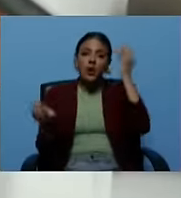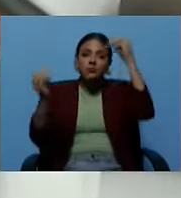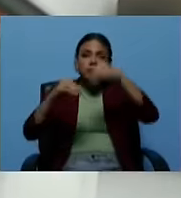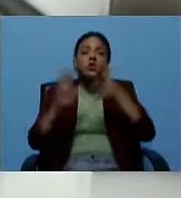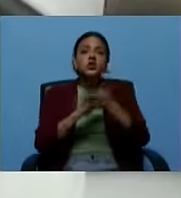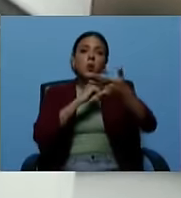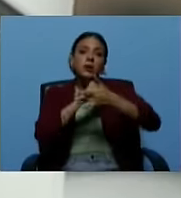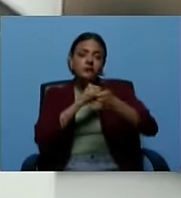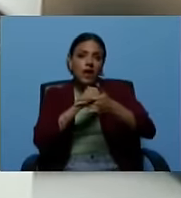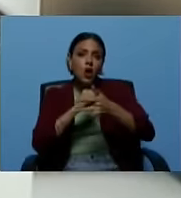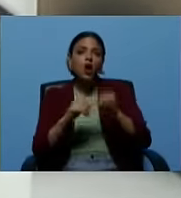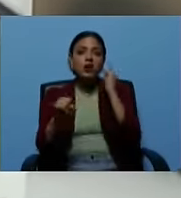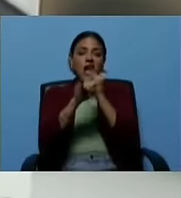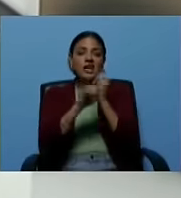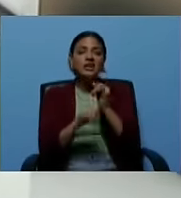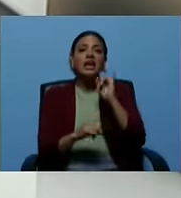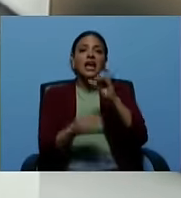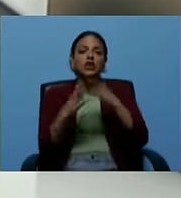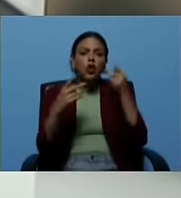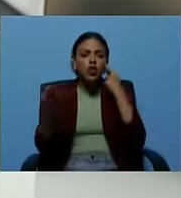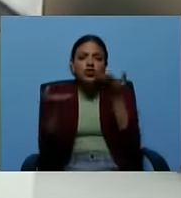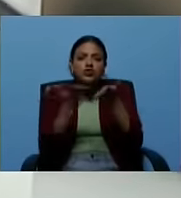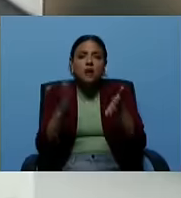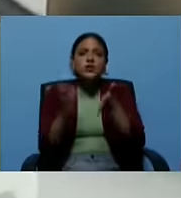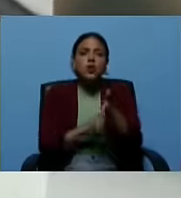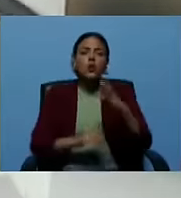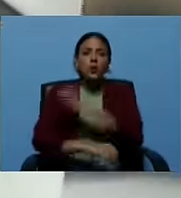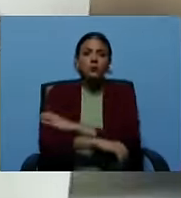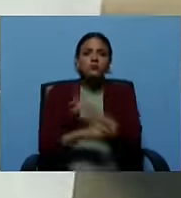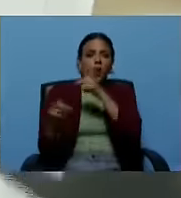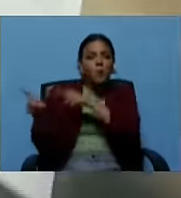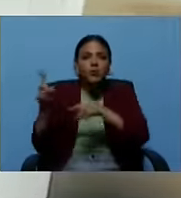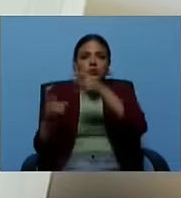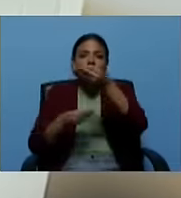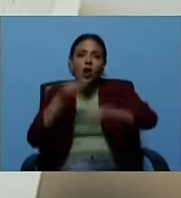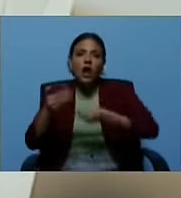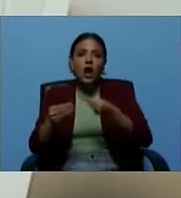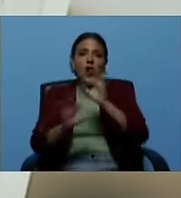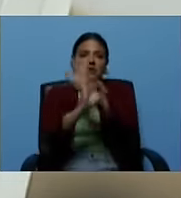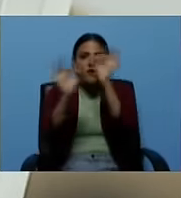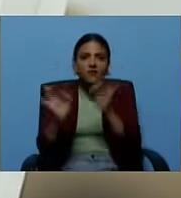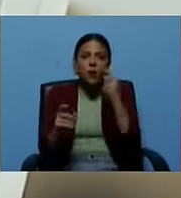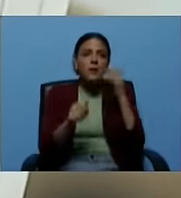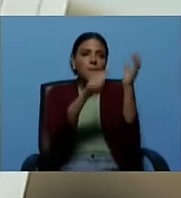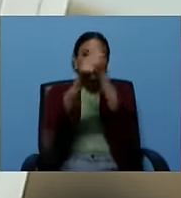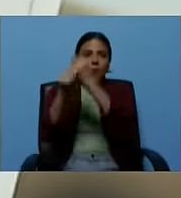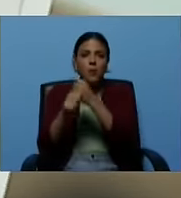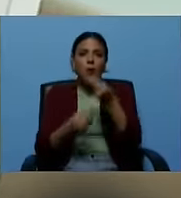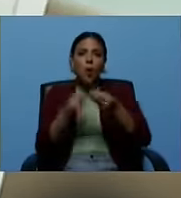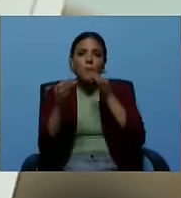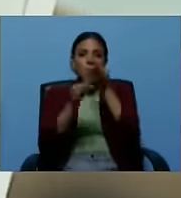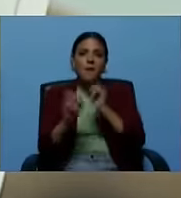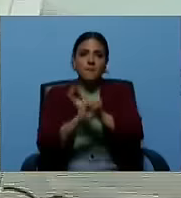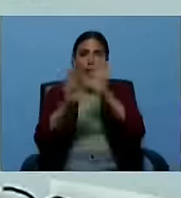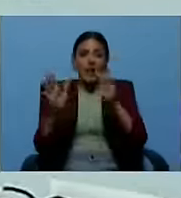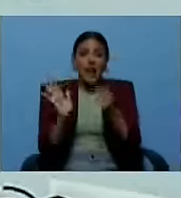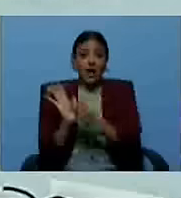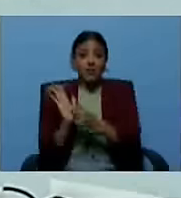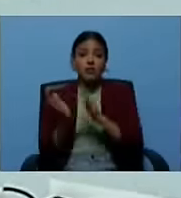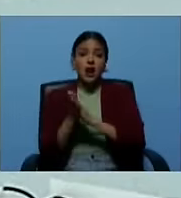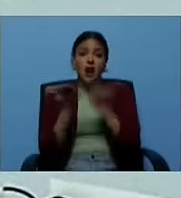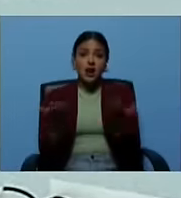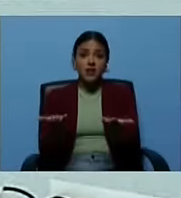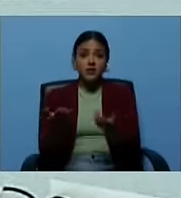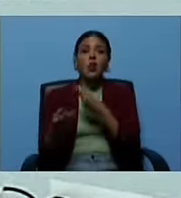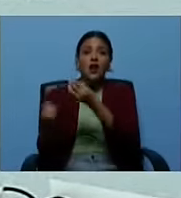Algoritmos y Vox al servicio de la derecha, de la extrema derecha. Y este compañero, Carlos Censo, me da el honor